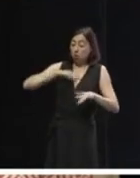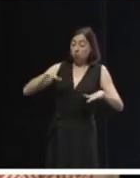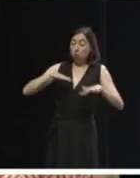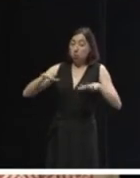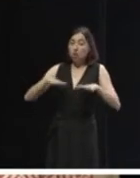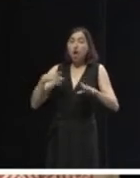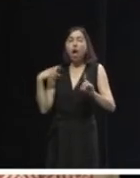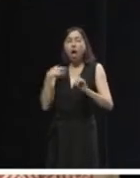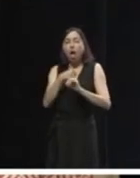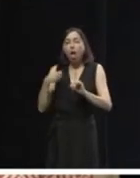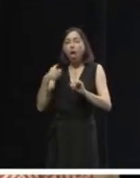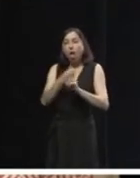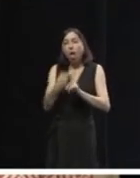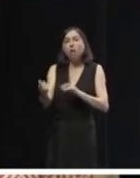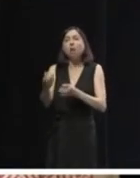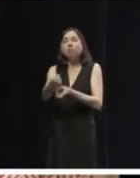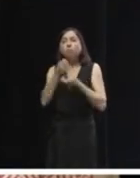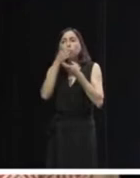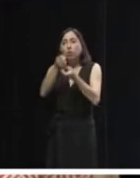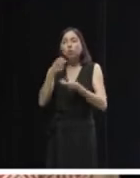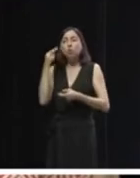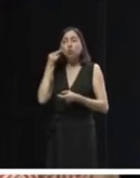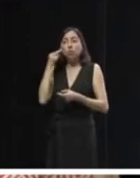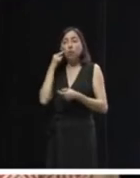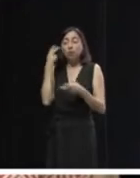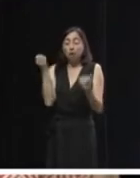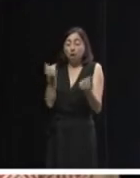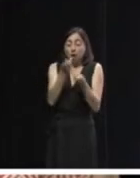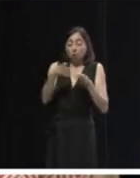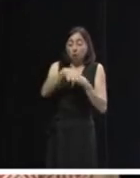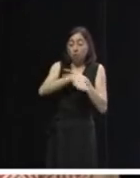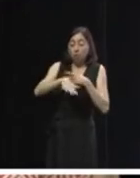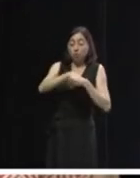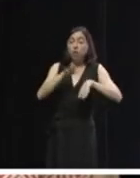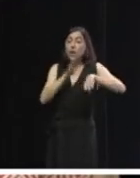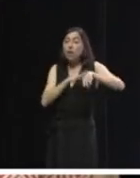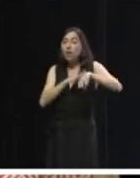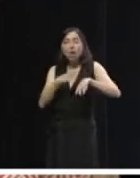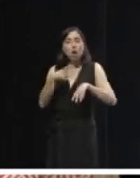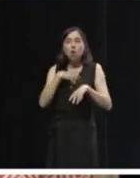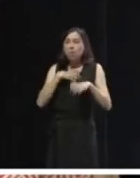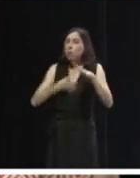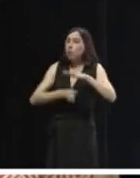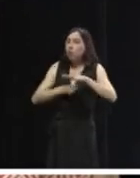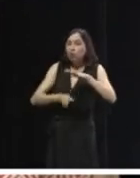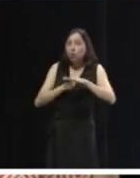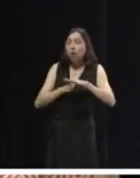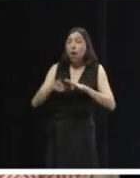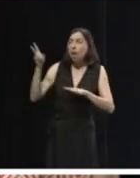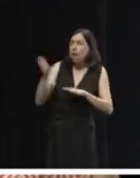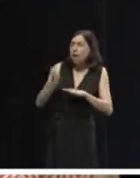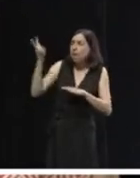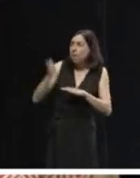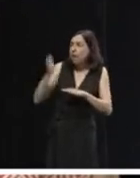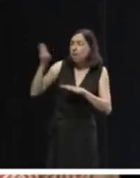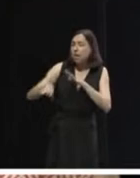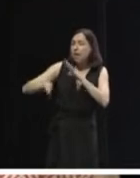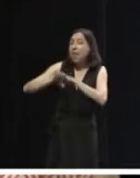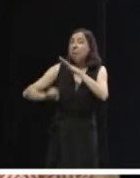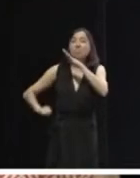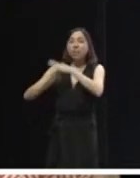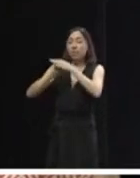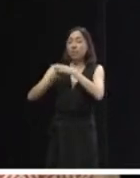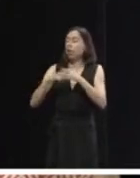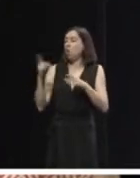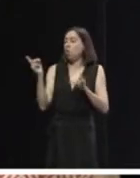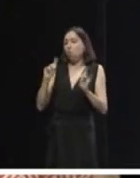miedo. Y desde ciertas posiciones de la izquierda no podemos seguir enarbolando el discurso de que viene la extrema derecha. Tenemos que hacer, como en esta